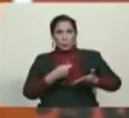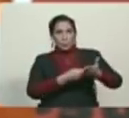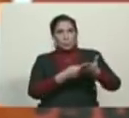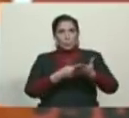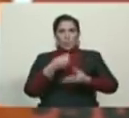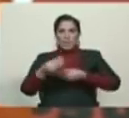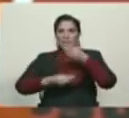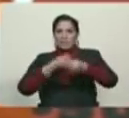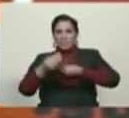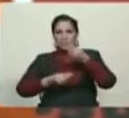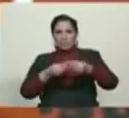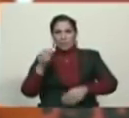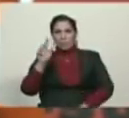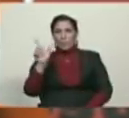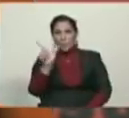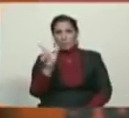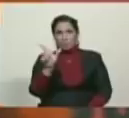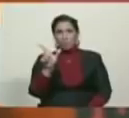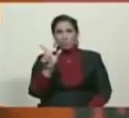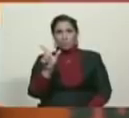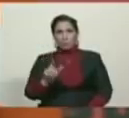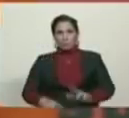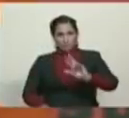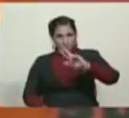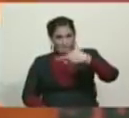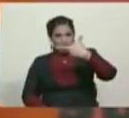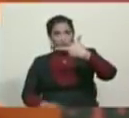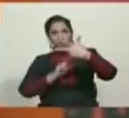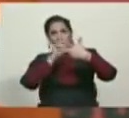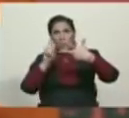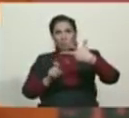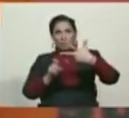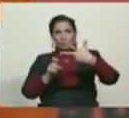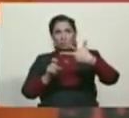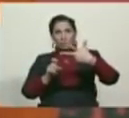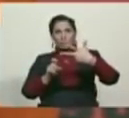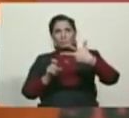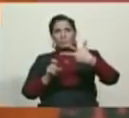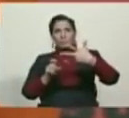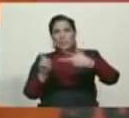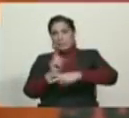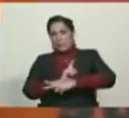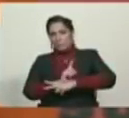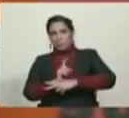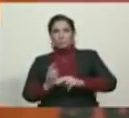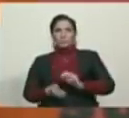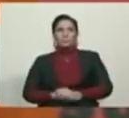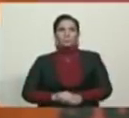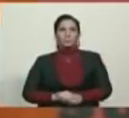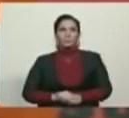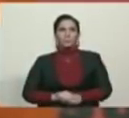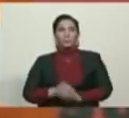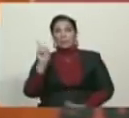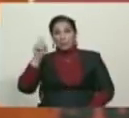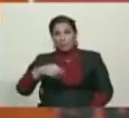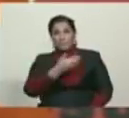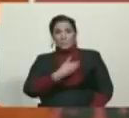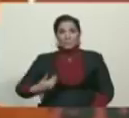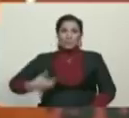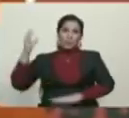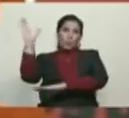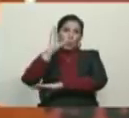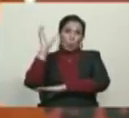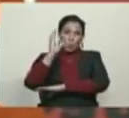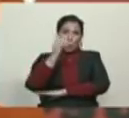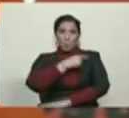Partido Socialista Unido de Venezuela? Y por último, le pregunto brevemente, también el presidente de Colombia y el presidente